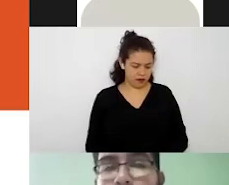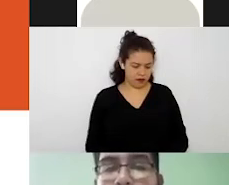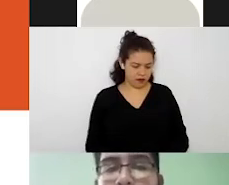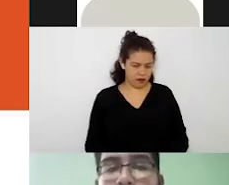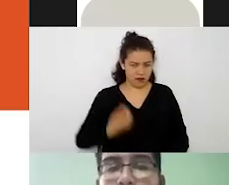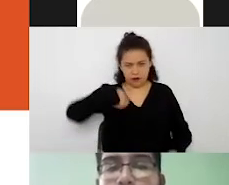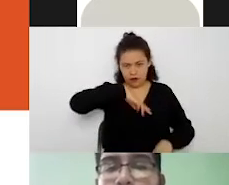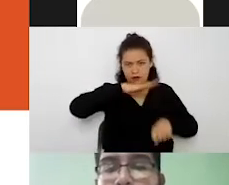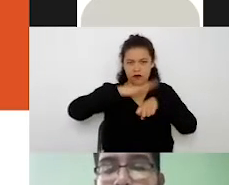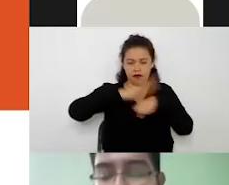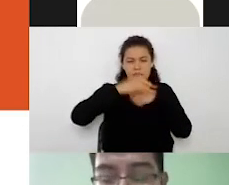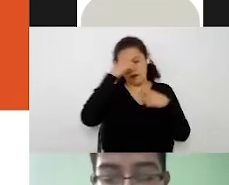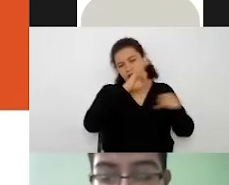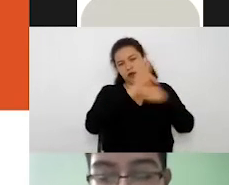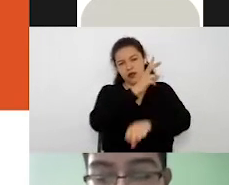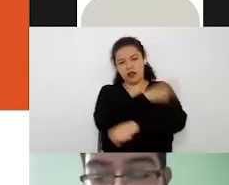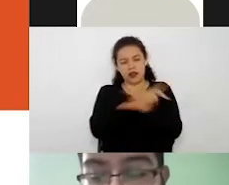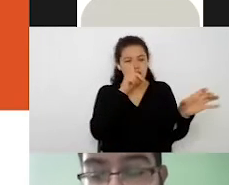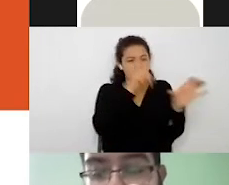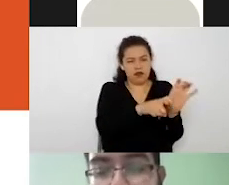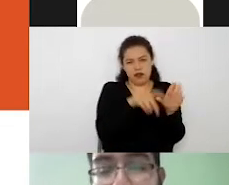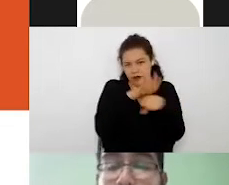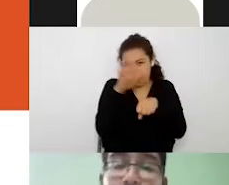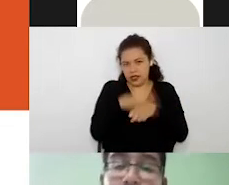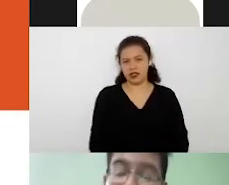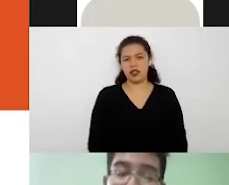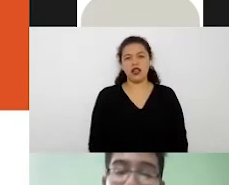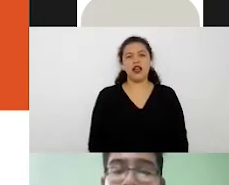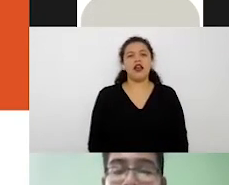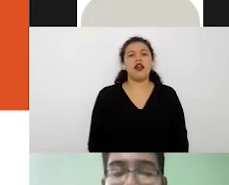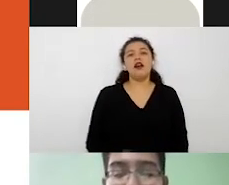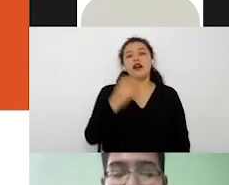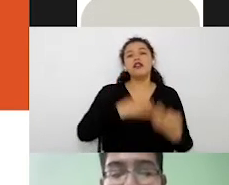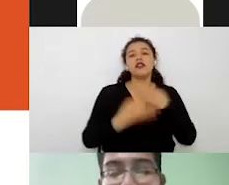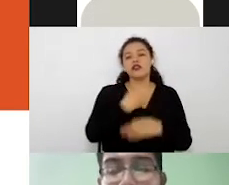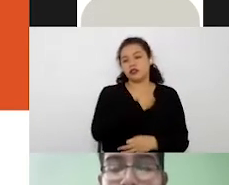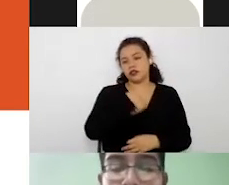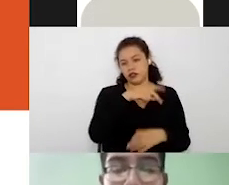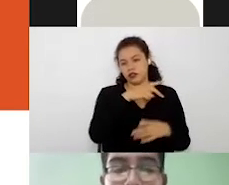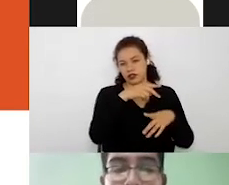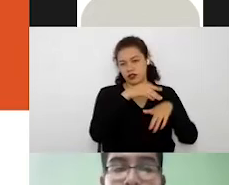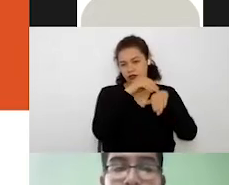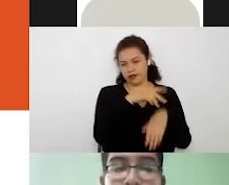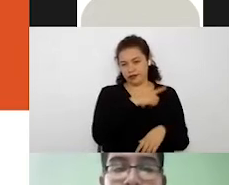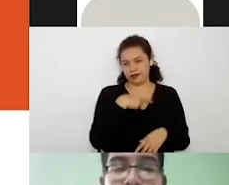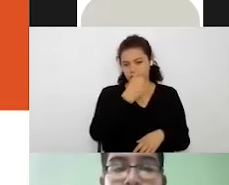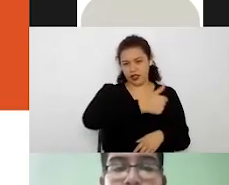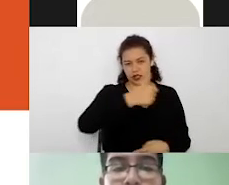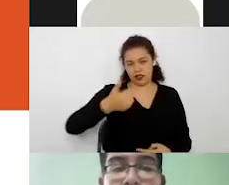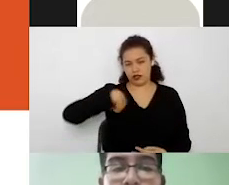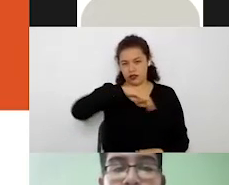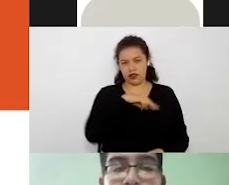pertenecientes a la protección civil, que como les digo, nos aplica a todos y cada uno de nosotros